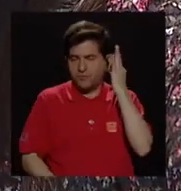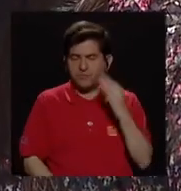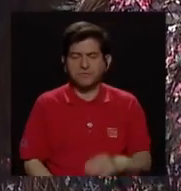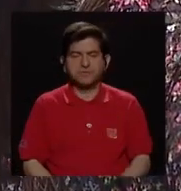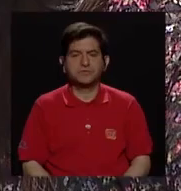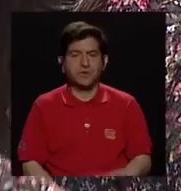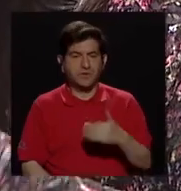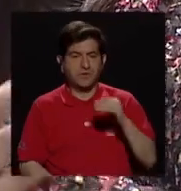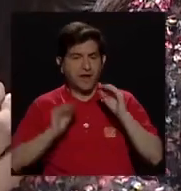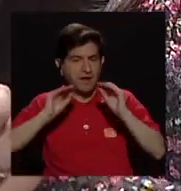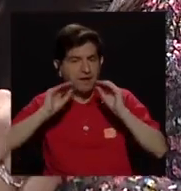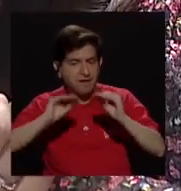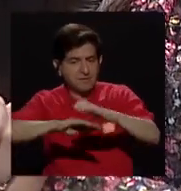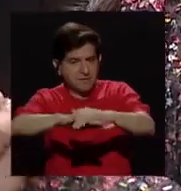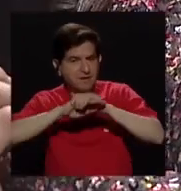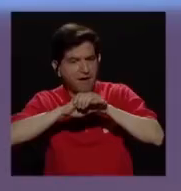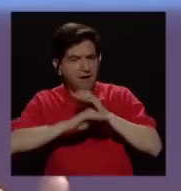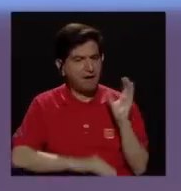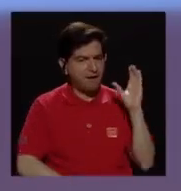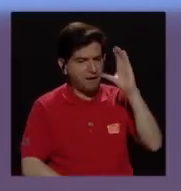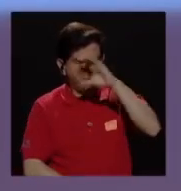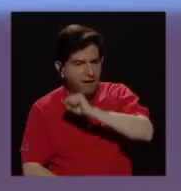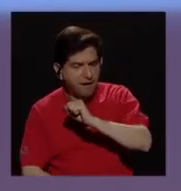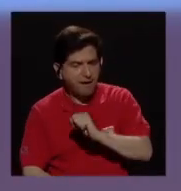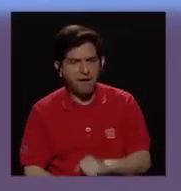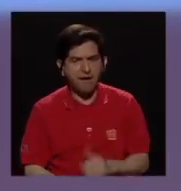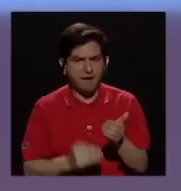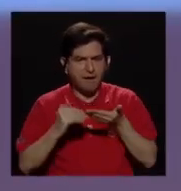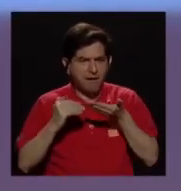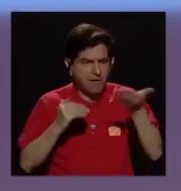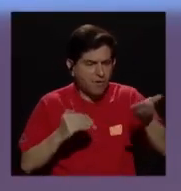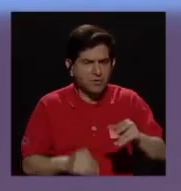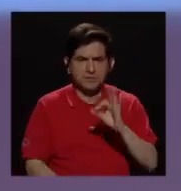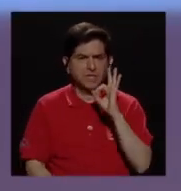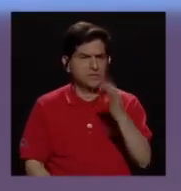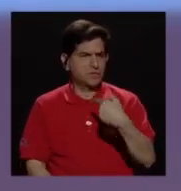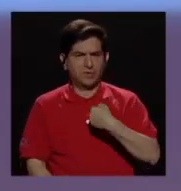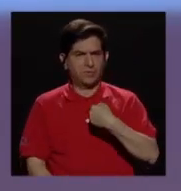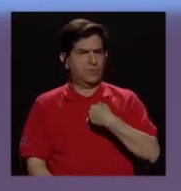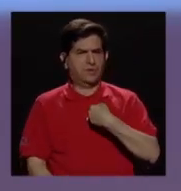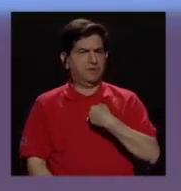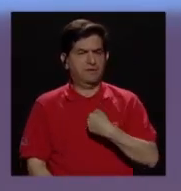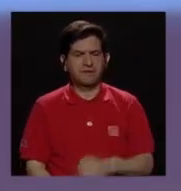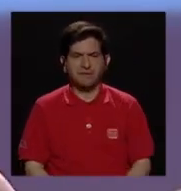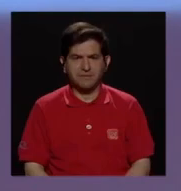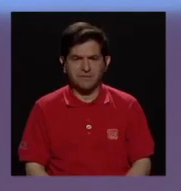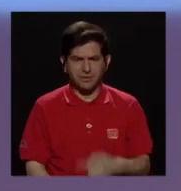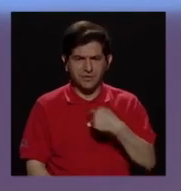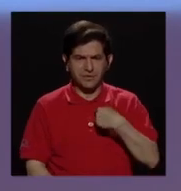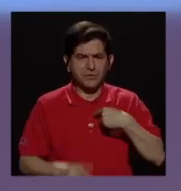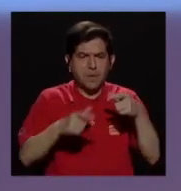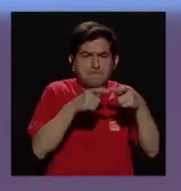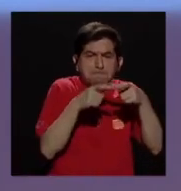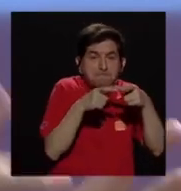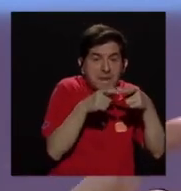ella. Entonces es darse cuenta que hay algo que no está bien en mí, soy alguien que soy